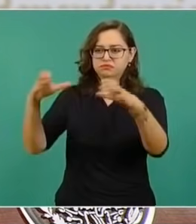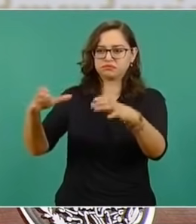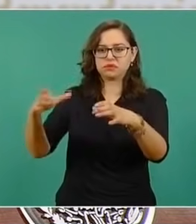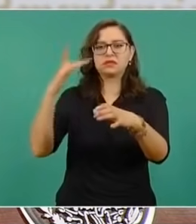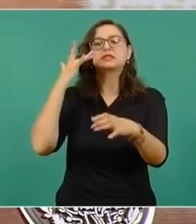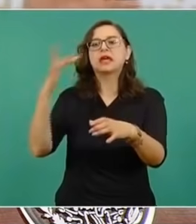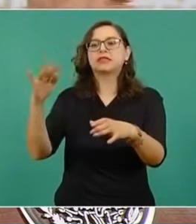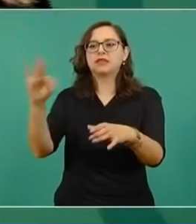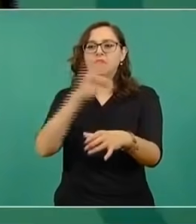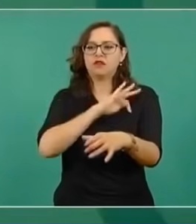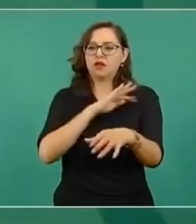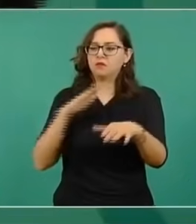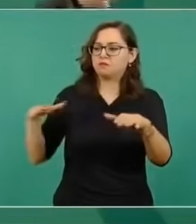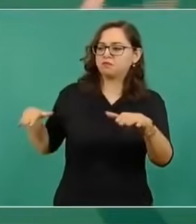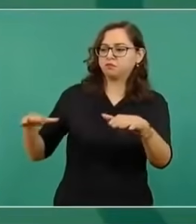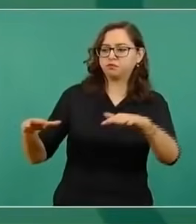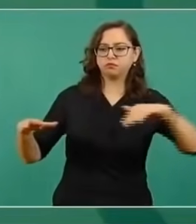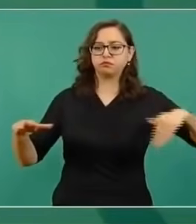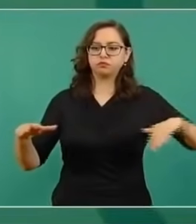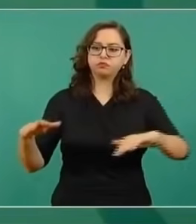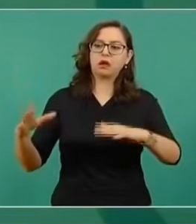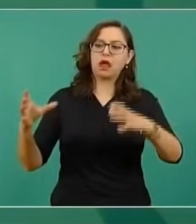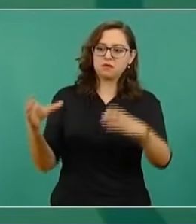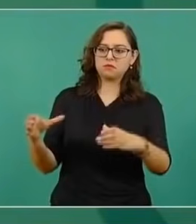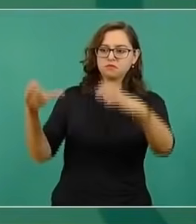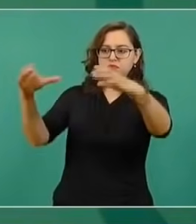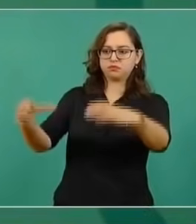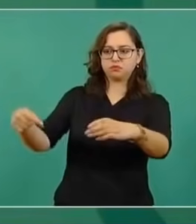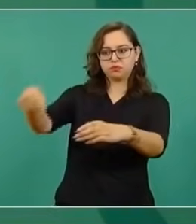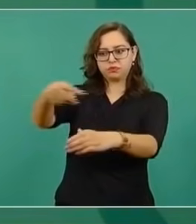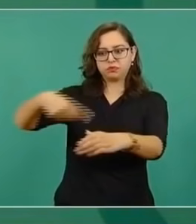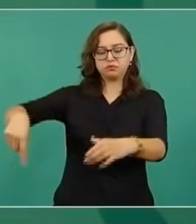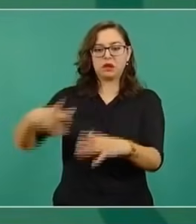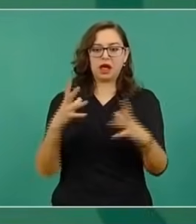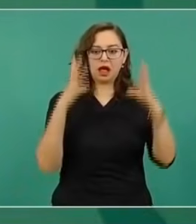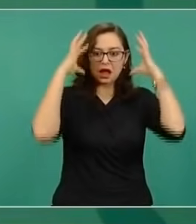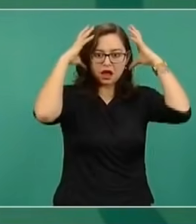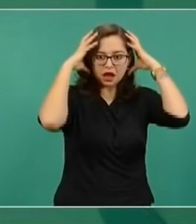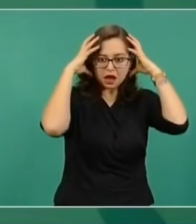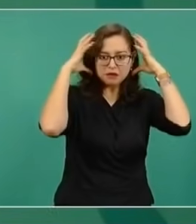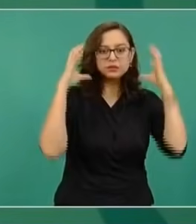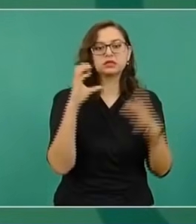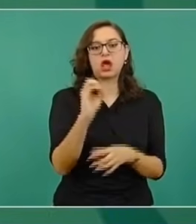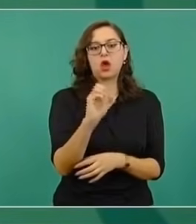un crucero, había un espacio. Entonces,